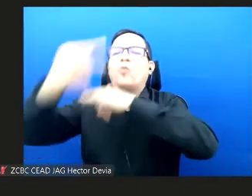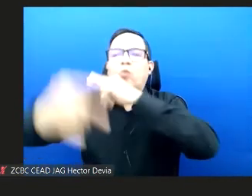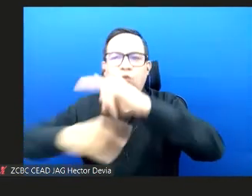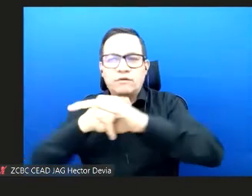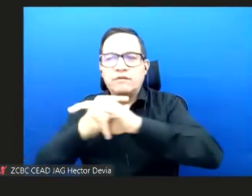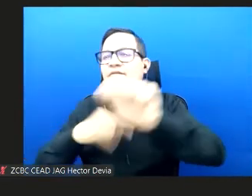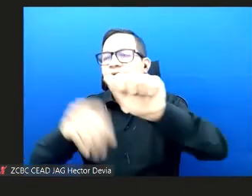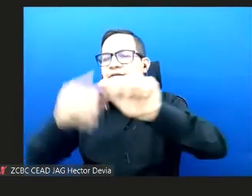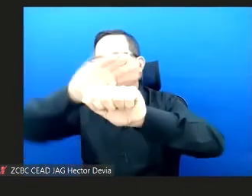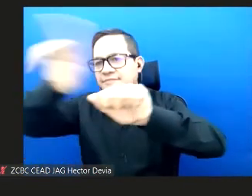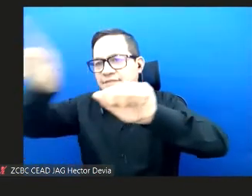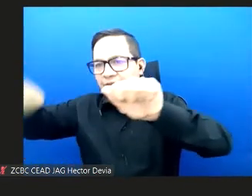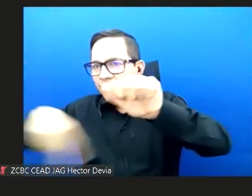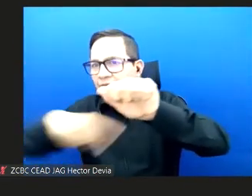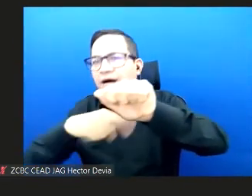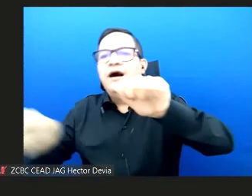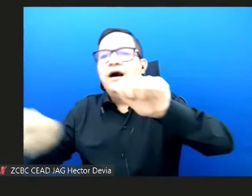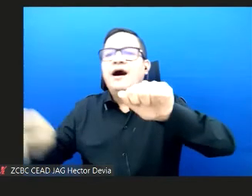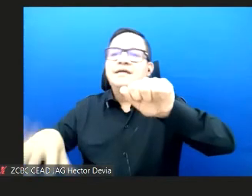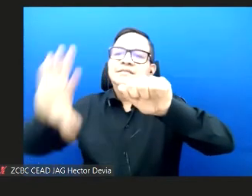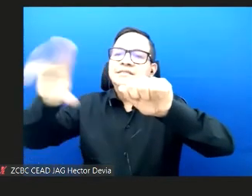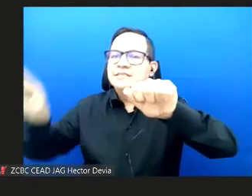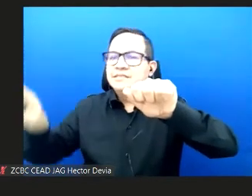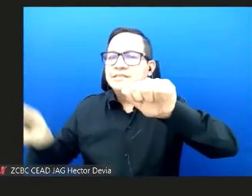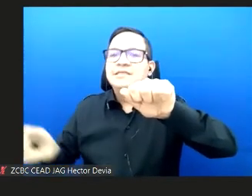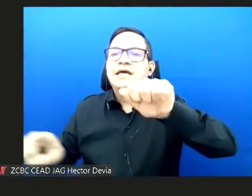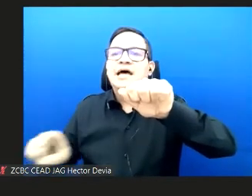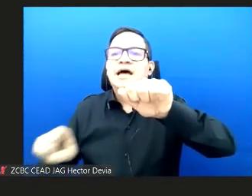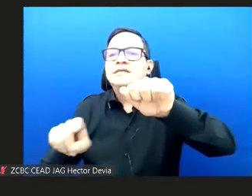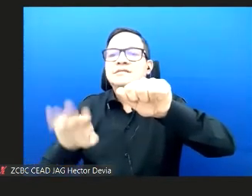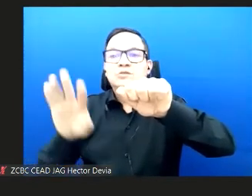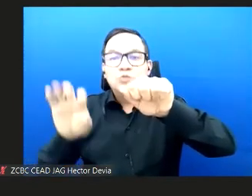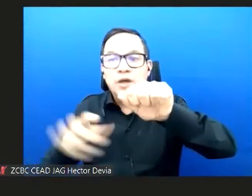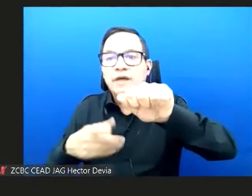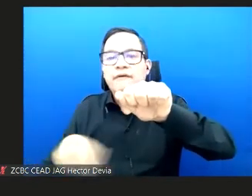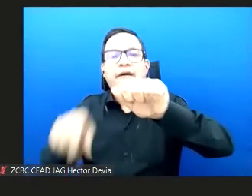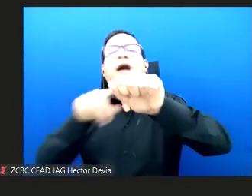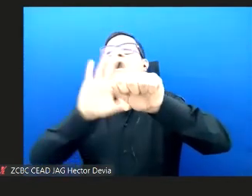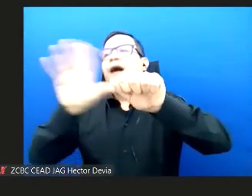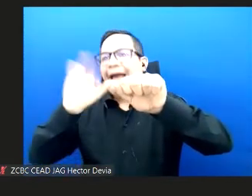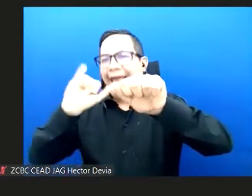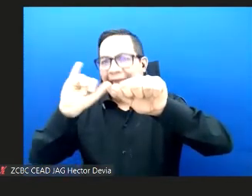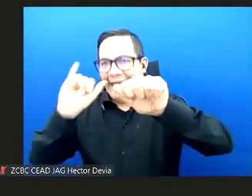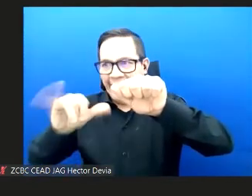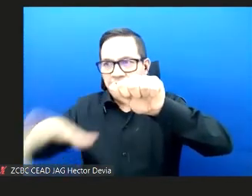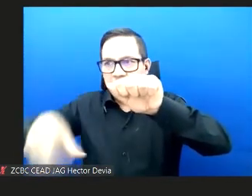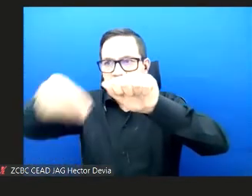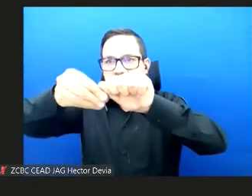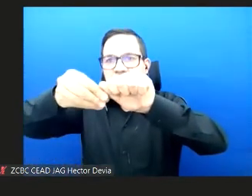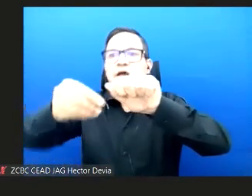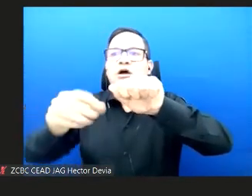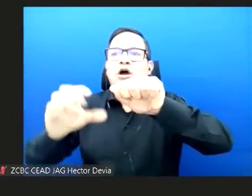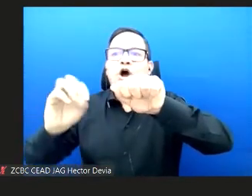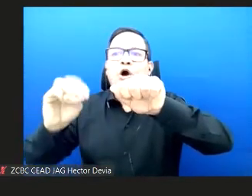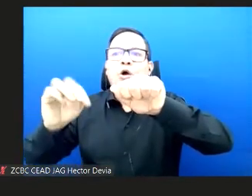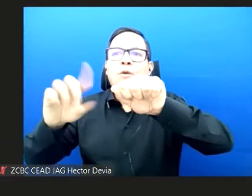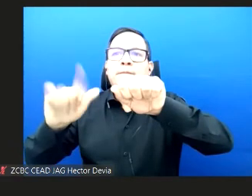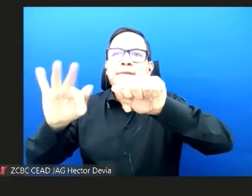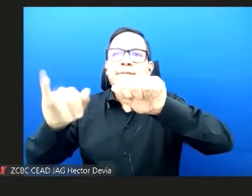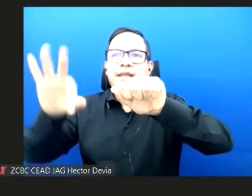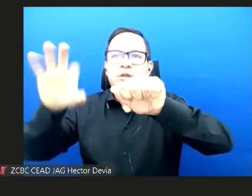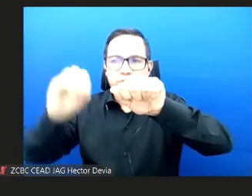el 8, el 6 y el 9. Esa sería nuestra, digamos, resultado.